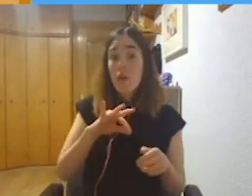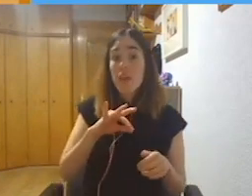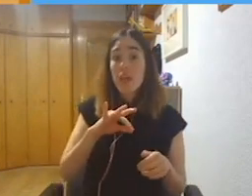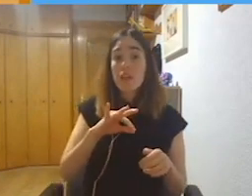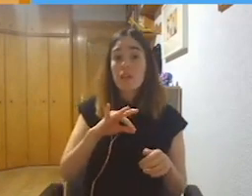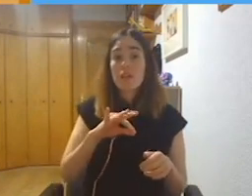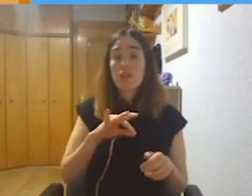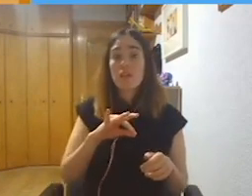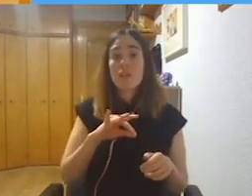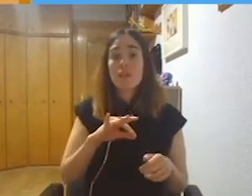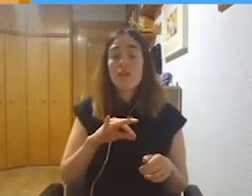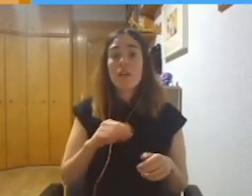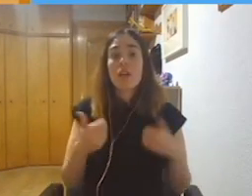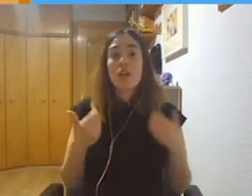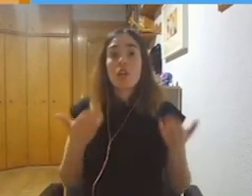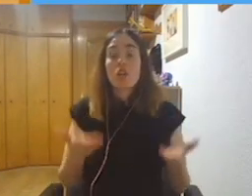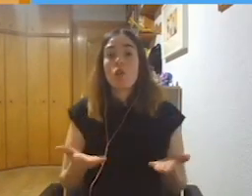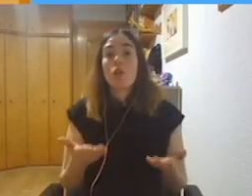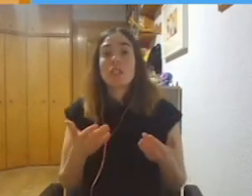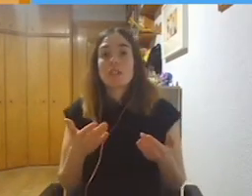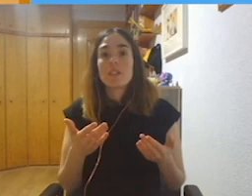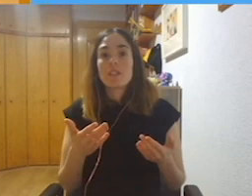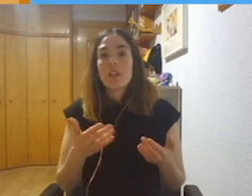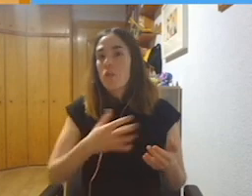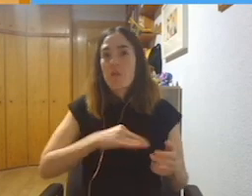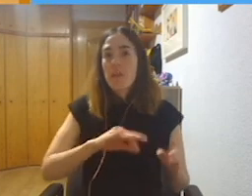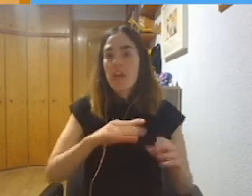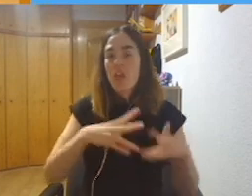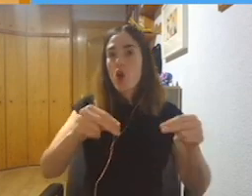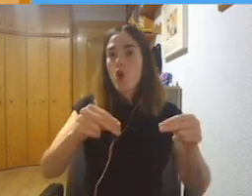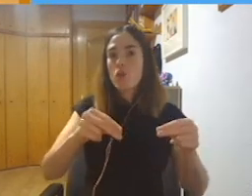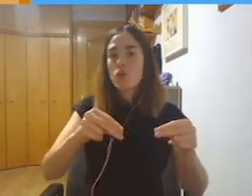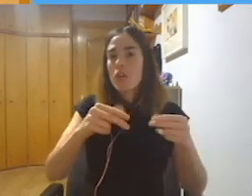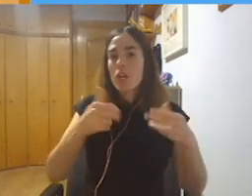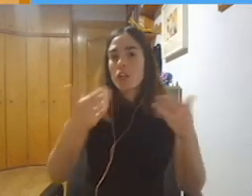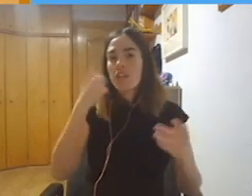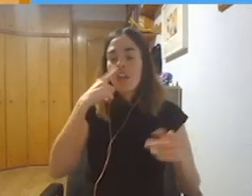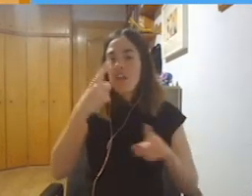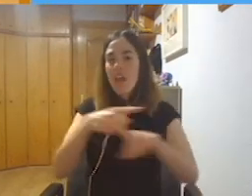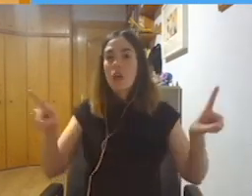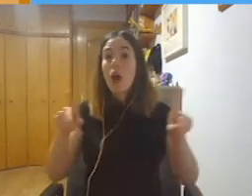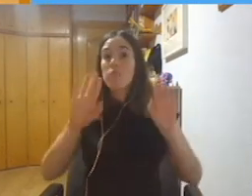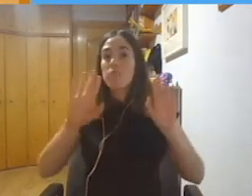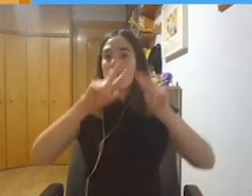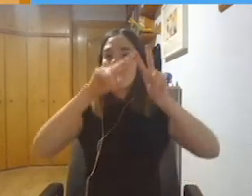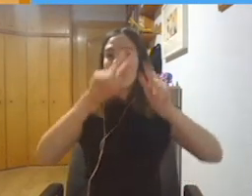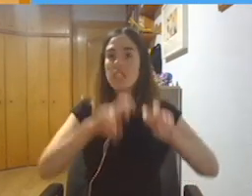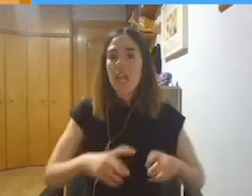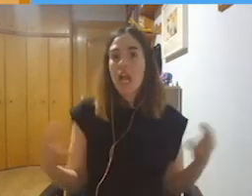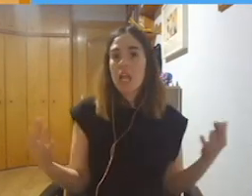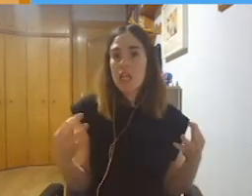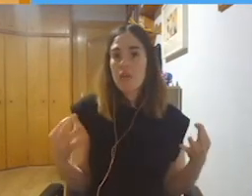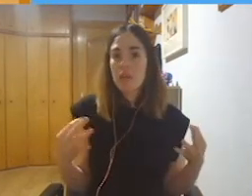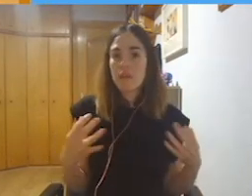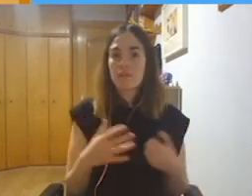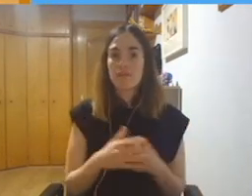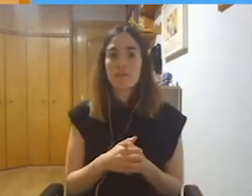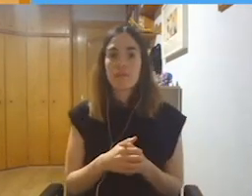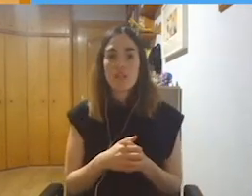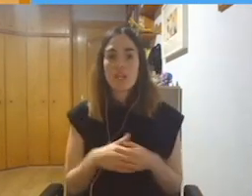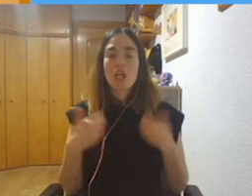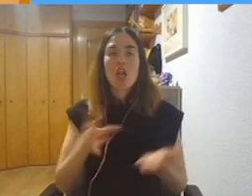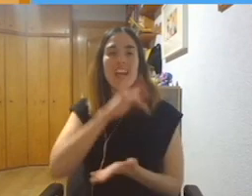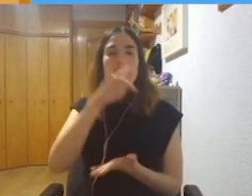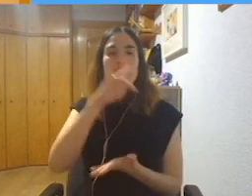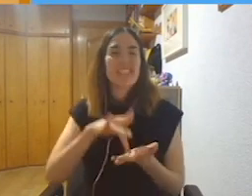sí o puede que no. De hecho, a lo mejor no, y no tiene absolutamente que ver. Pero hay que investigarlo. Aquí la